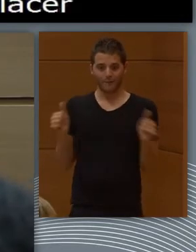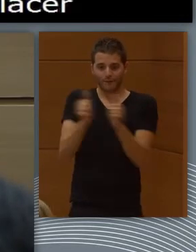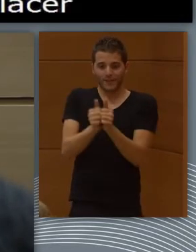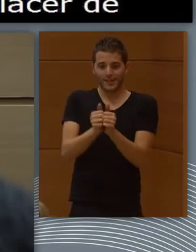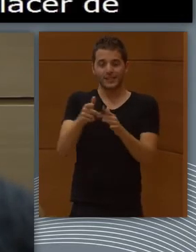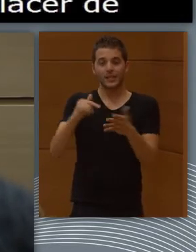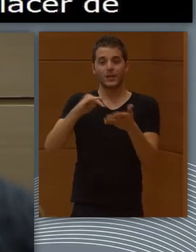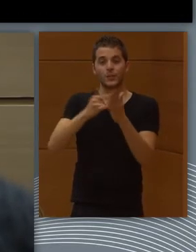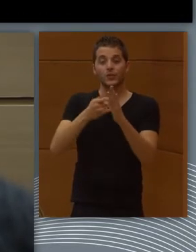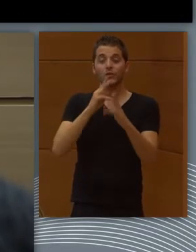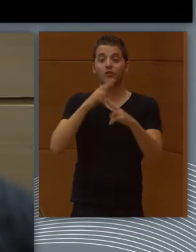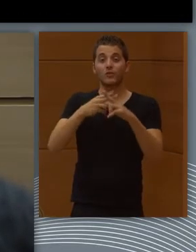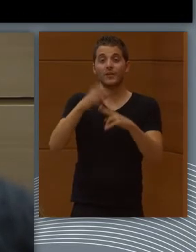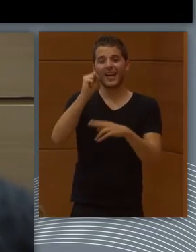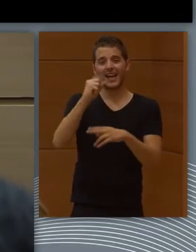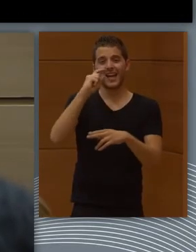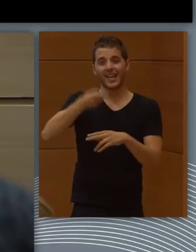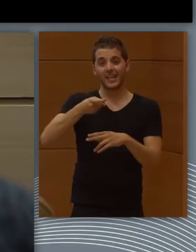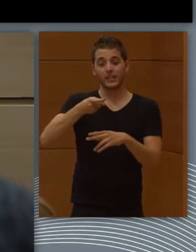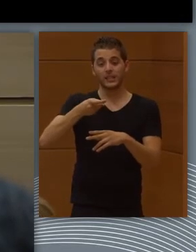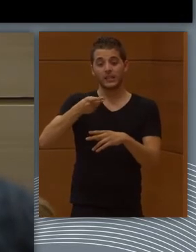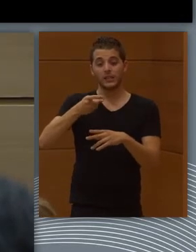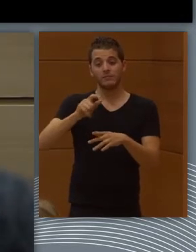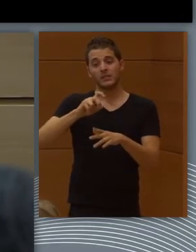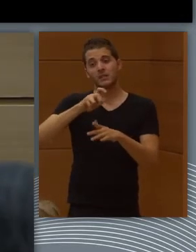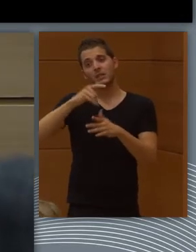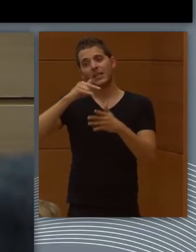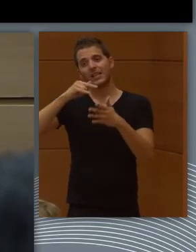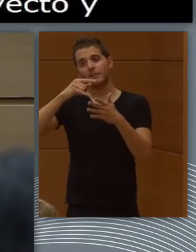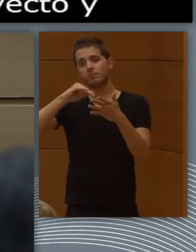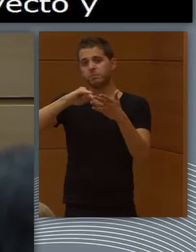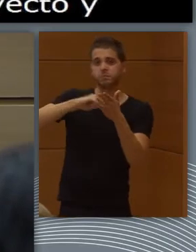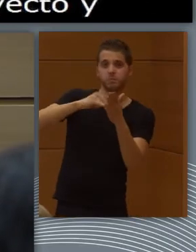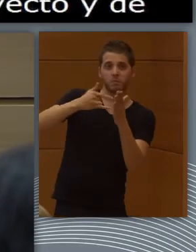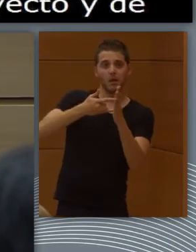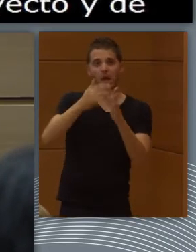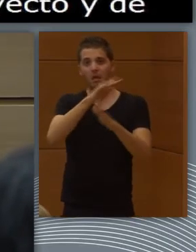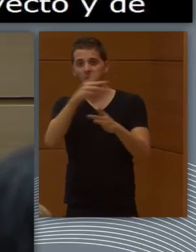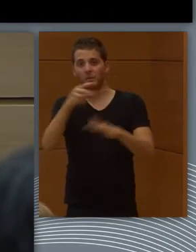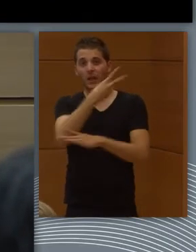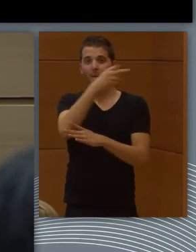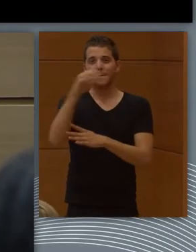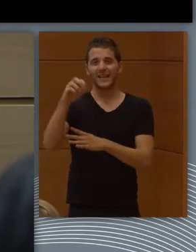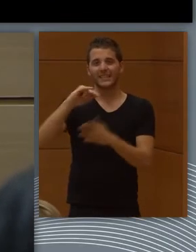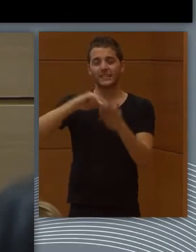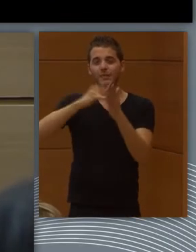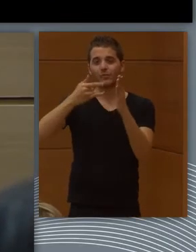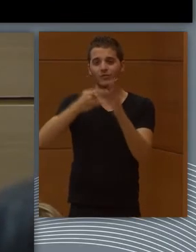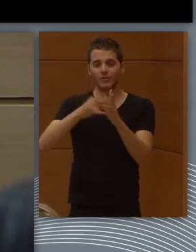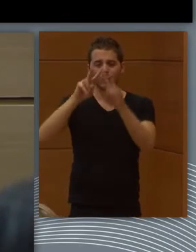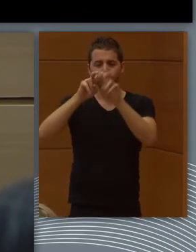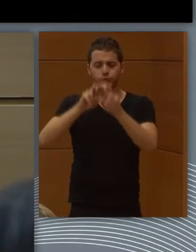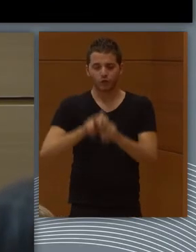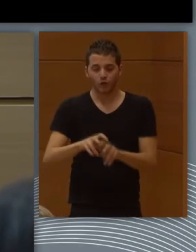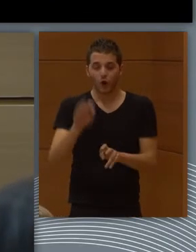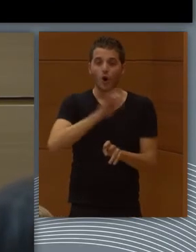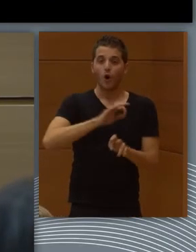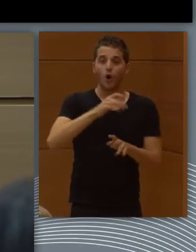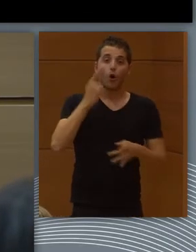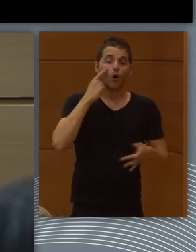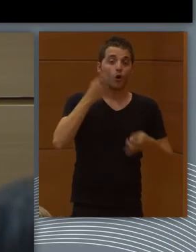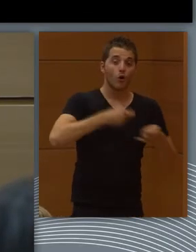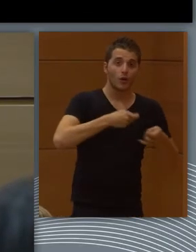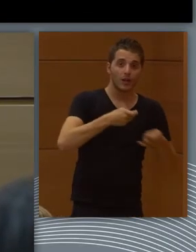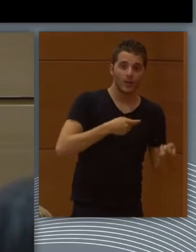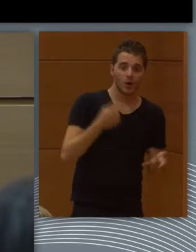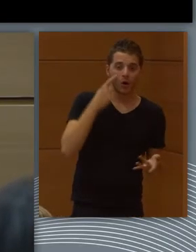proyecto AEGIS, y de una forma o de otra ha participado en más de 20 proyectos de investigación, pues coordinando o participando